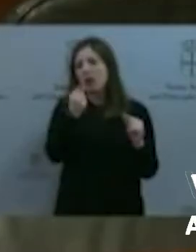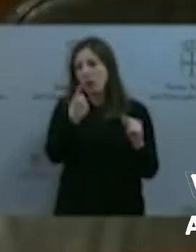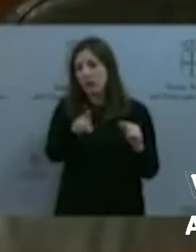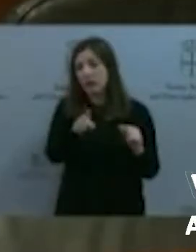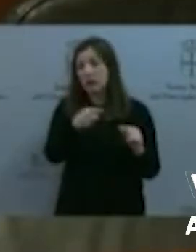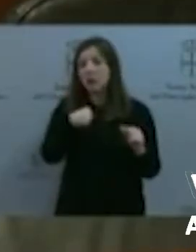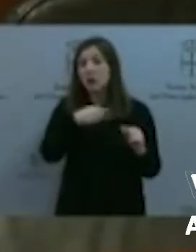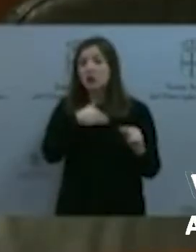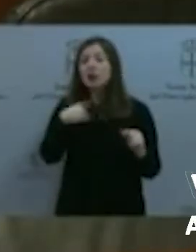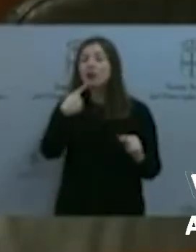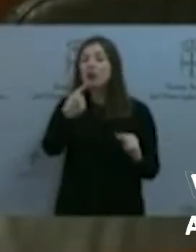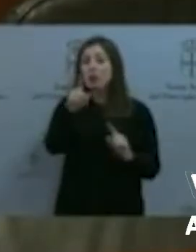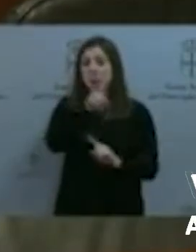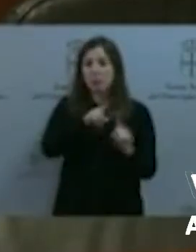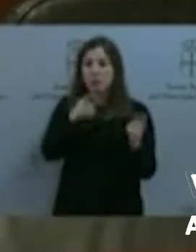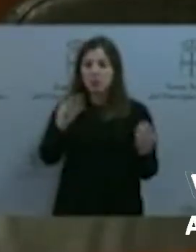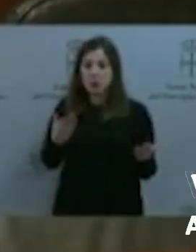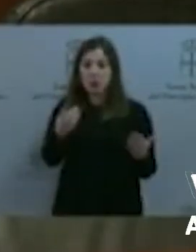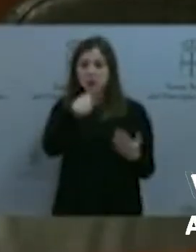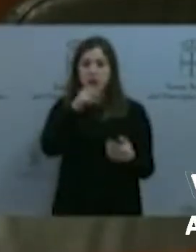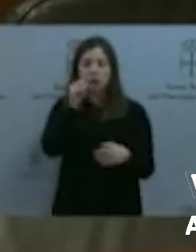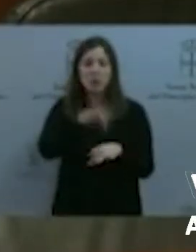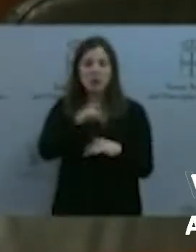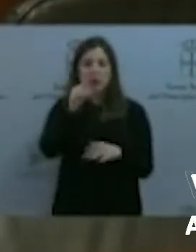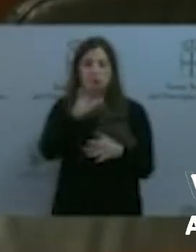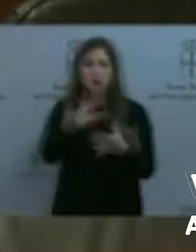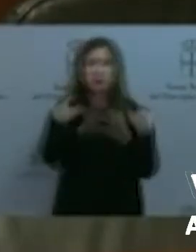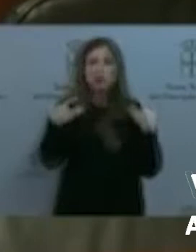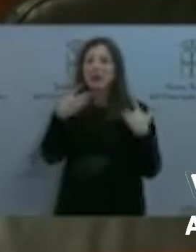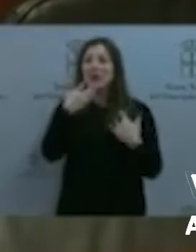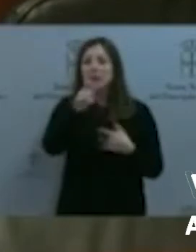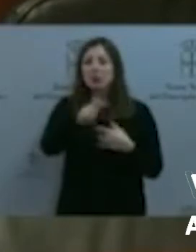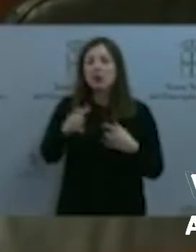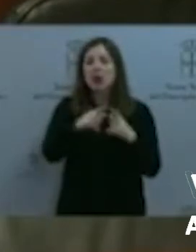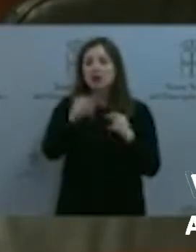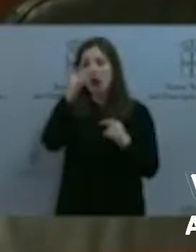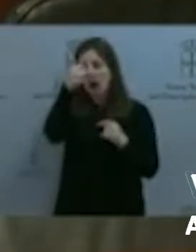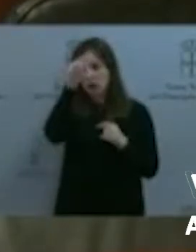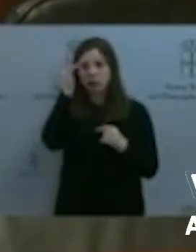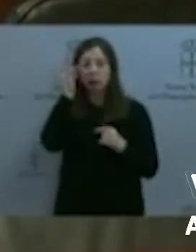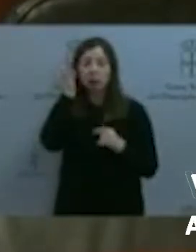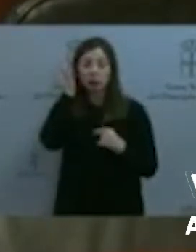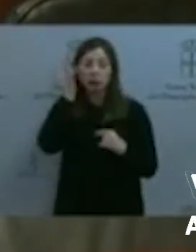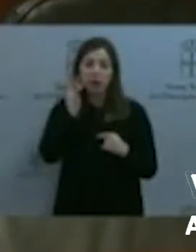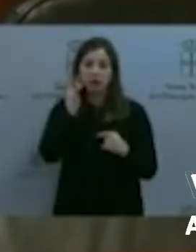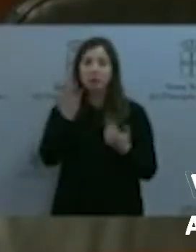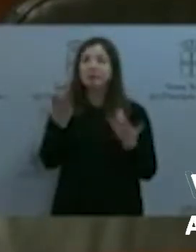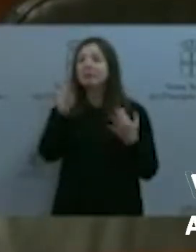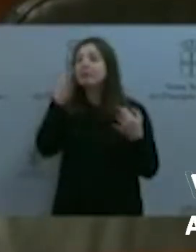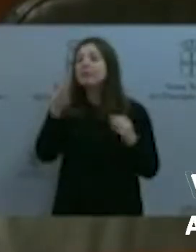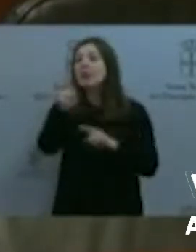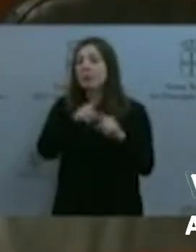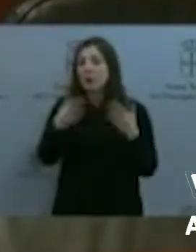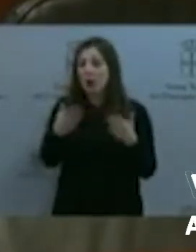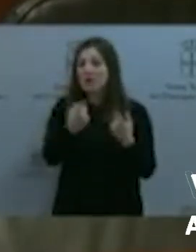No tenemos pediatras, no tenemos médicos y esto lo sufren los asturianos. Existe una falta de previsión absoluta por su